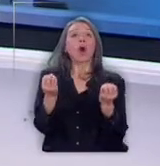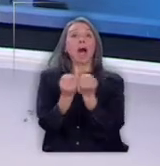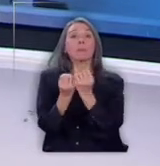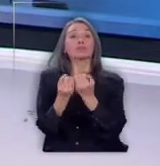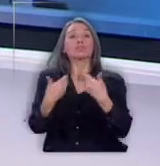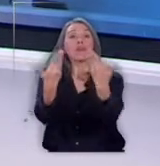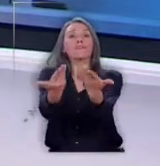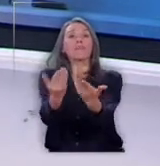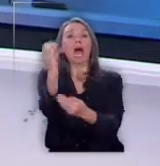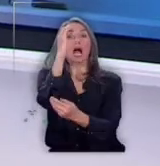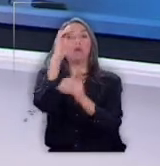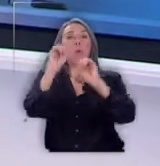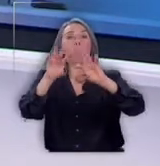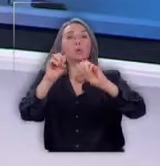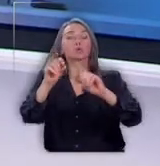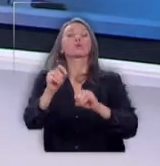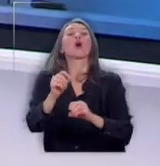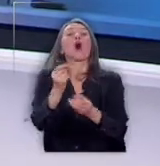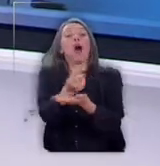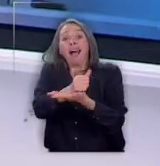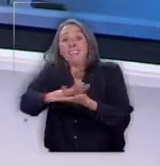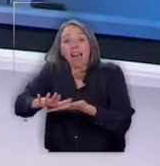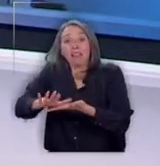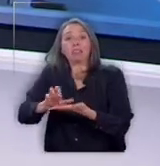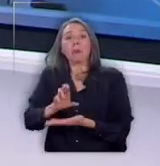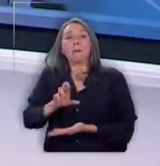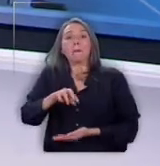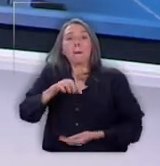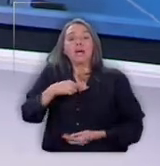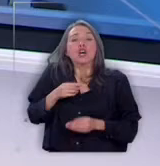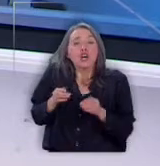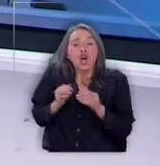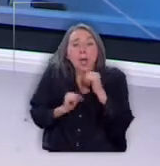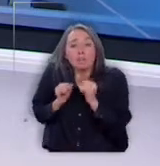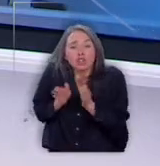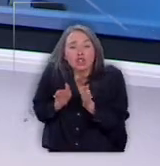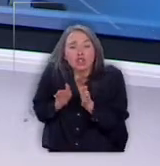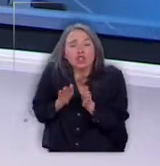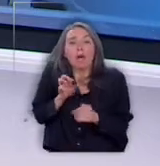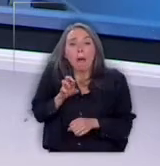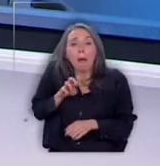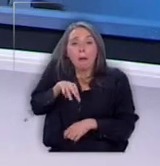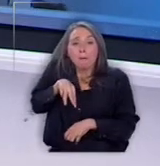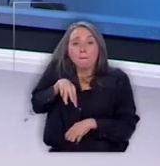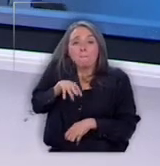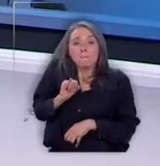capacitación gratuito para las mi pymes que quieran sumarse a esta nueva tendencia